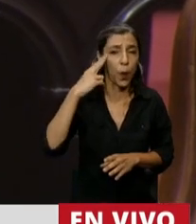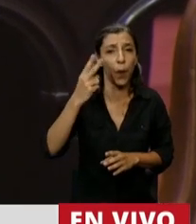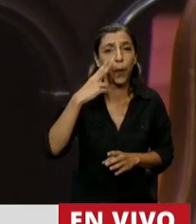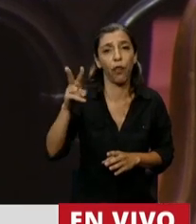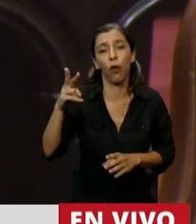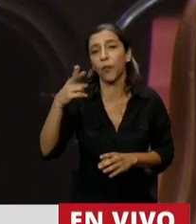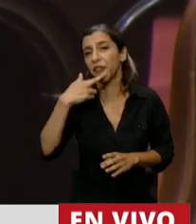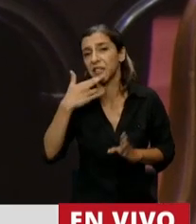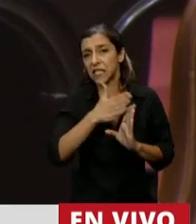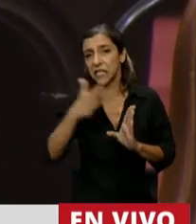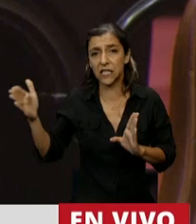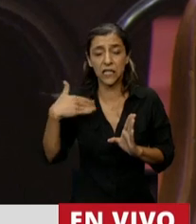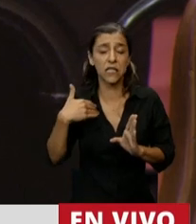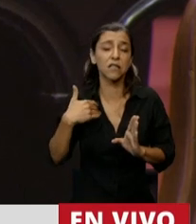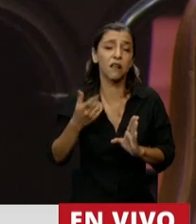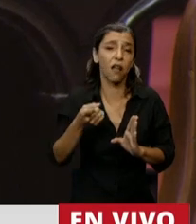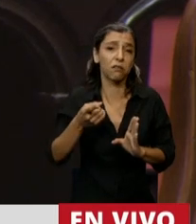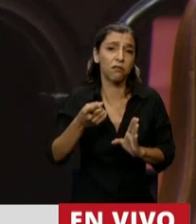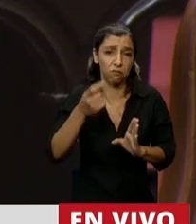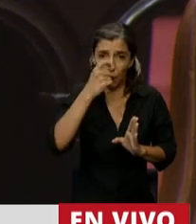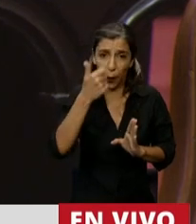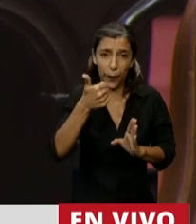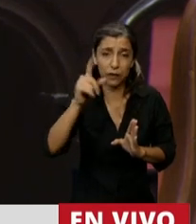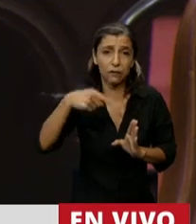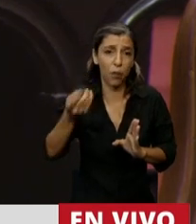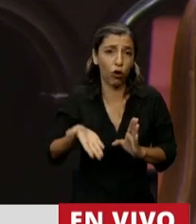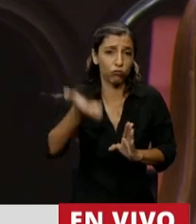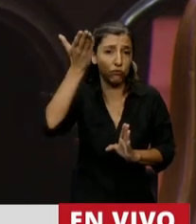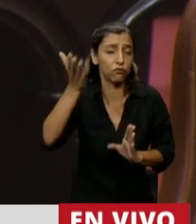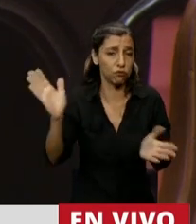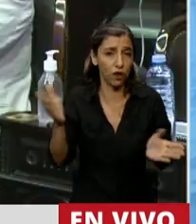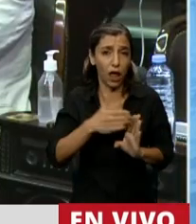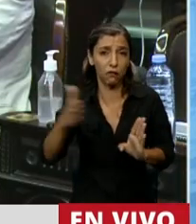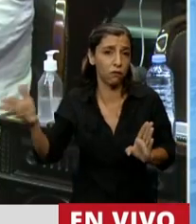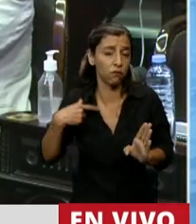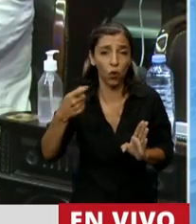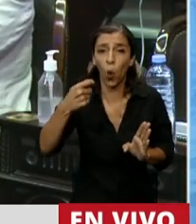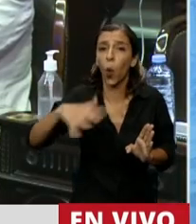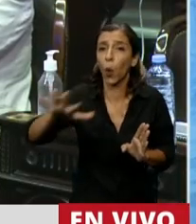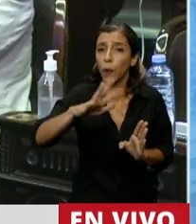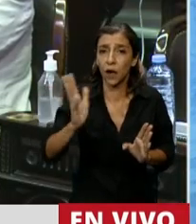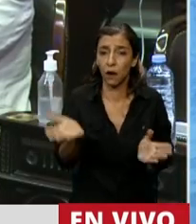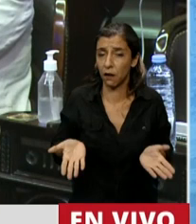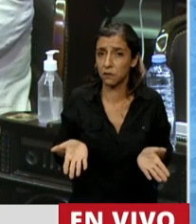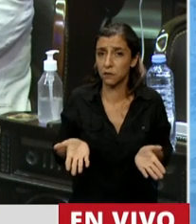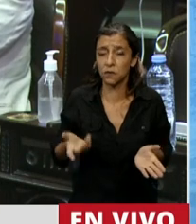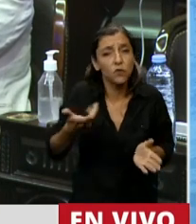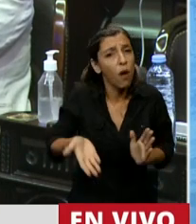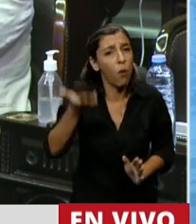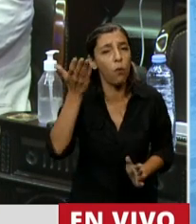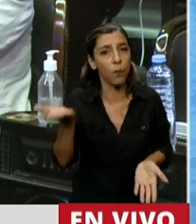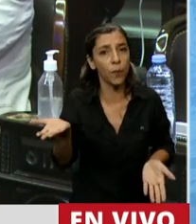2017 generó un 26% de ganancia real sobre las jubilaciones de nuestros abuelos. Y